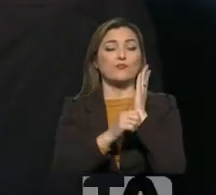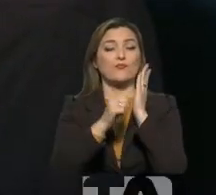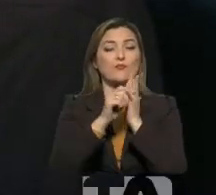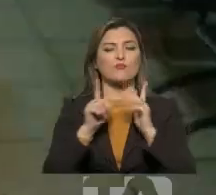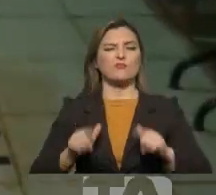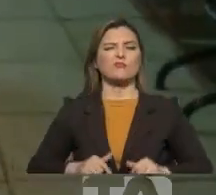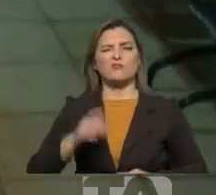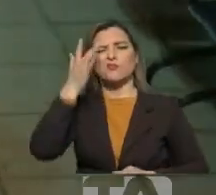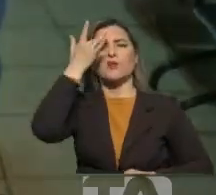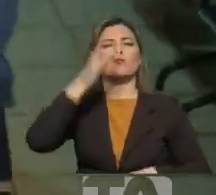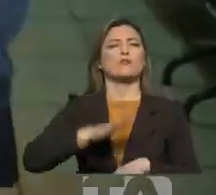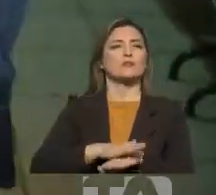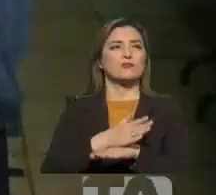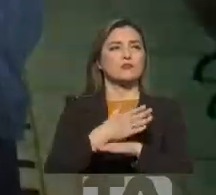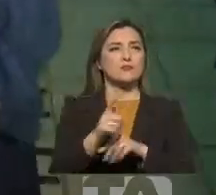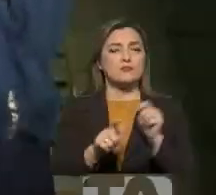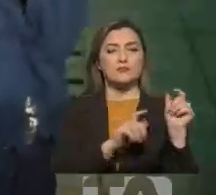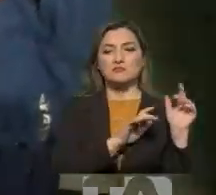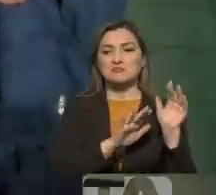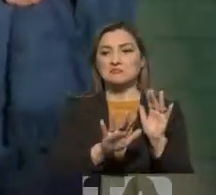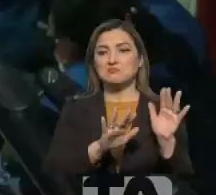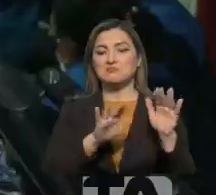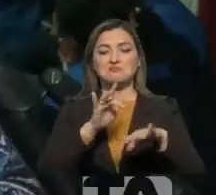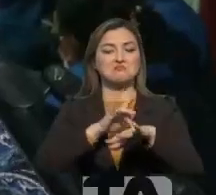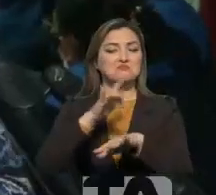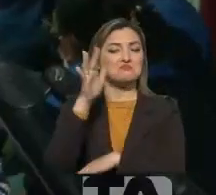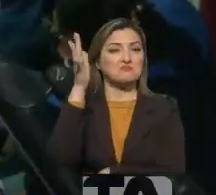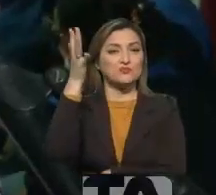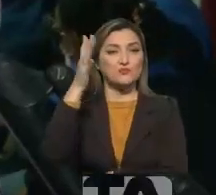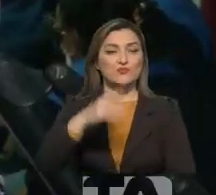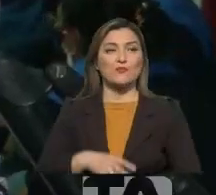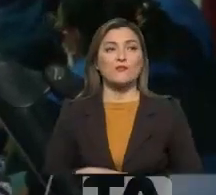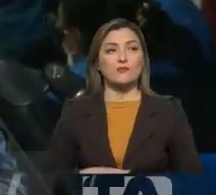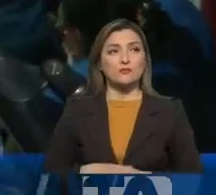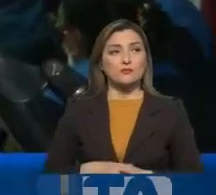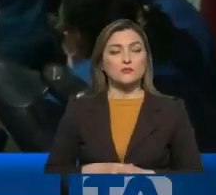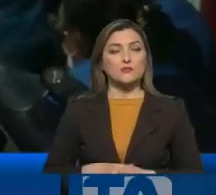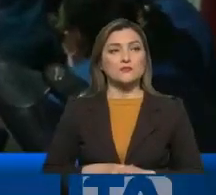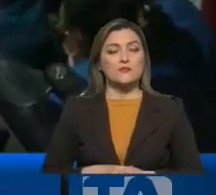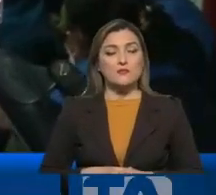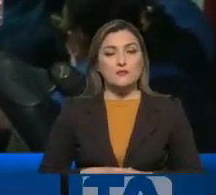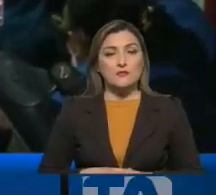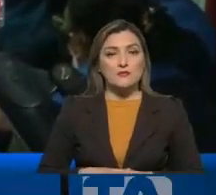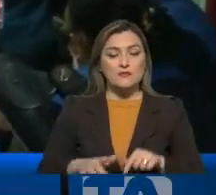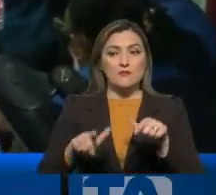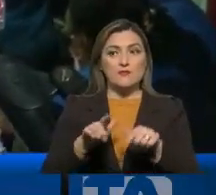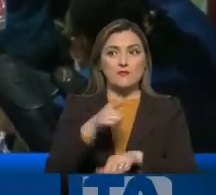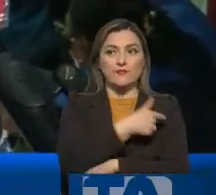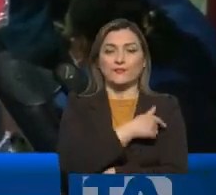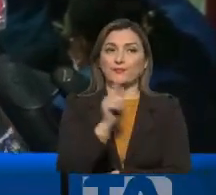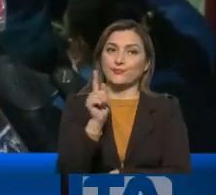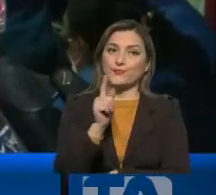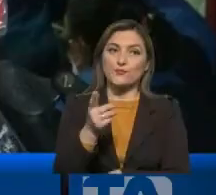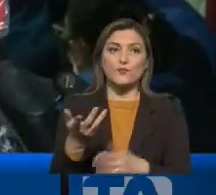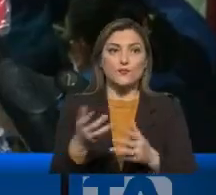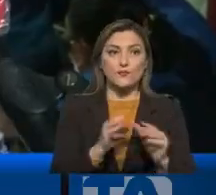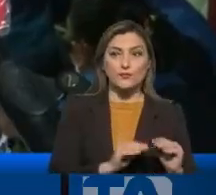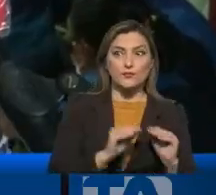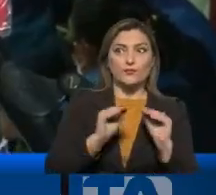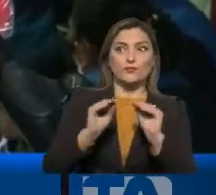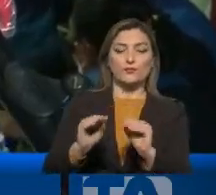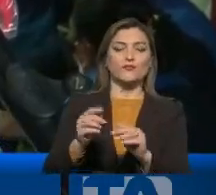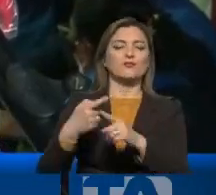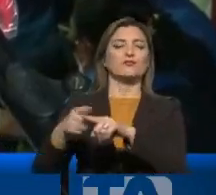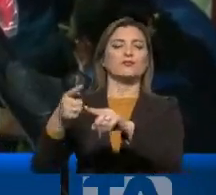acudieron pese a que no les correspondía hacerlo cuando les correspondía de pronto este este lugar para la vacunación pero se trasladaron desde